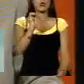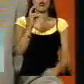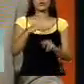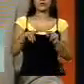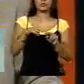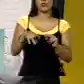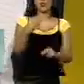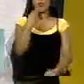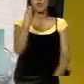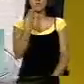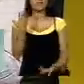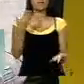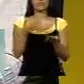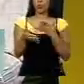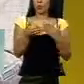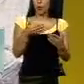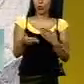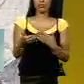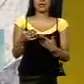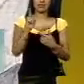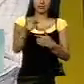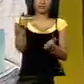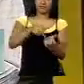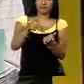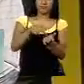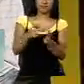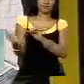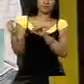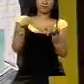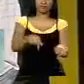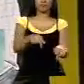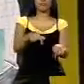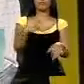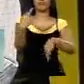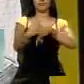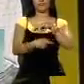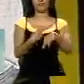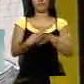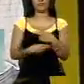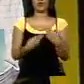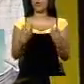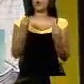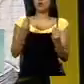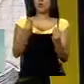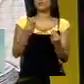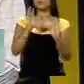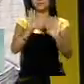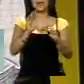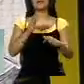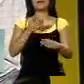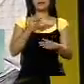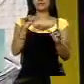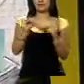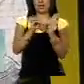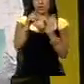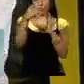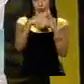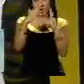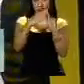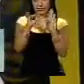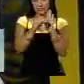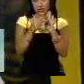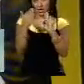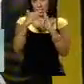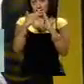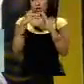viejo, a incorporarse al activismo de la revolución. Lo que tienes que hacer es ir al punto más cercano a tu residencia